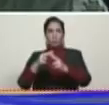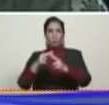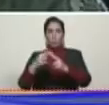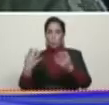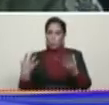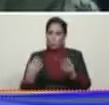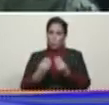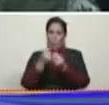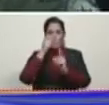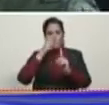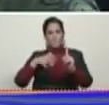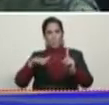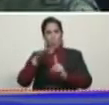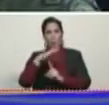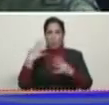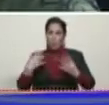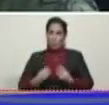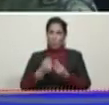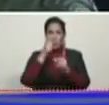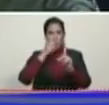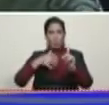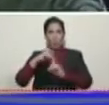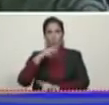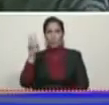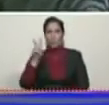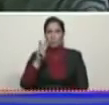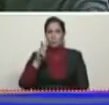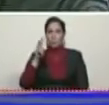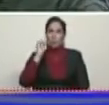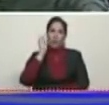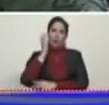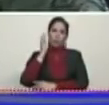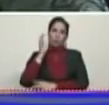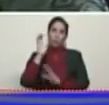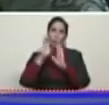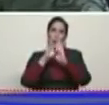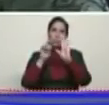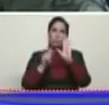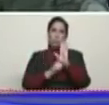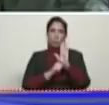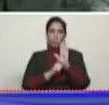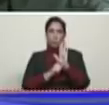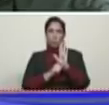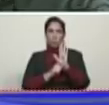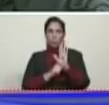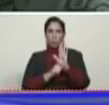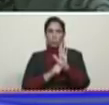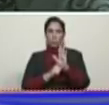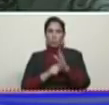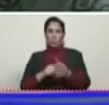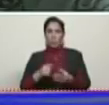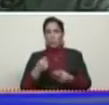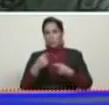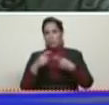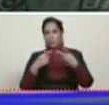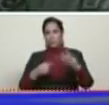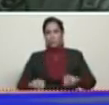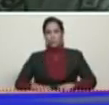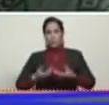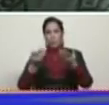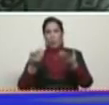acompañando al pueblo de Venezuela en los actos constitucionales que se han dado en los primeros días de enero.